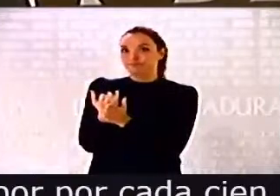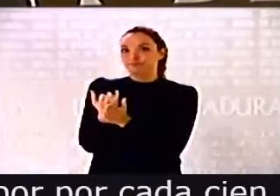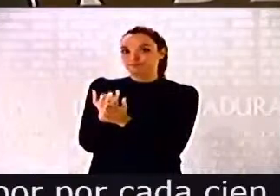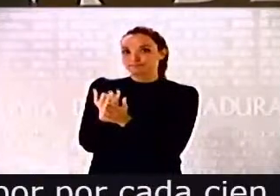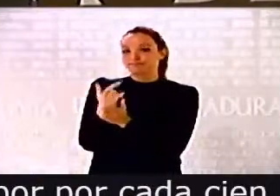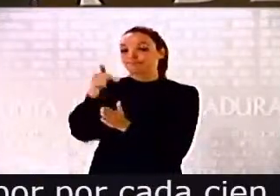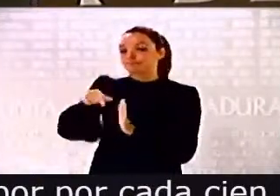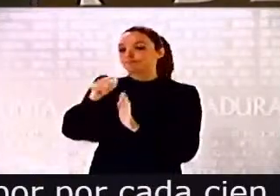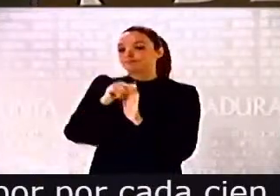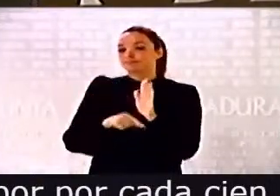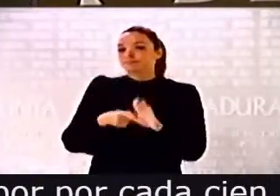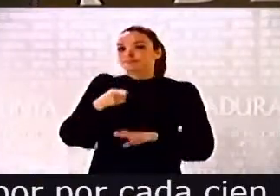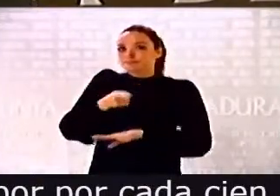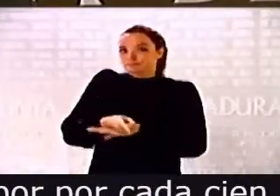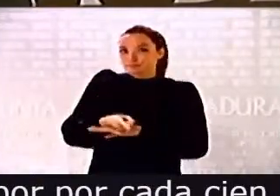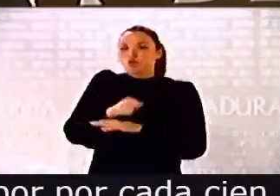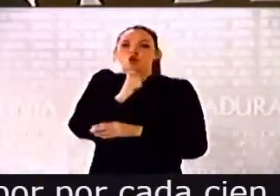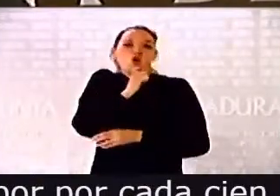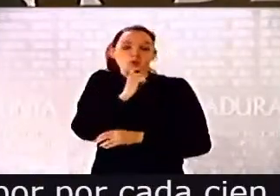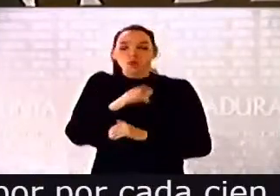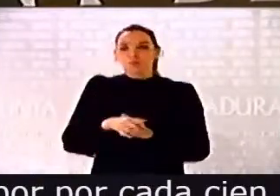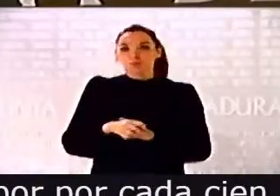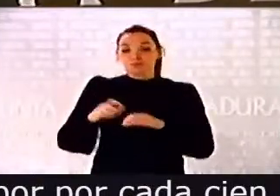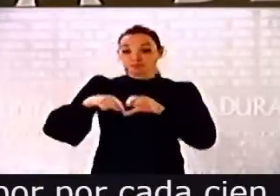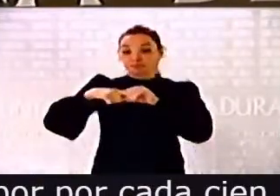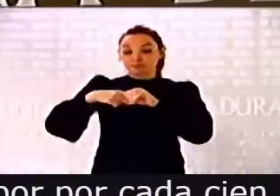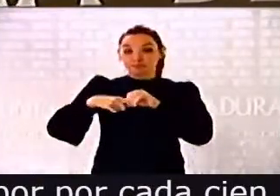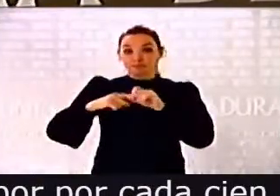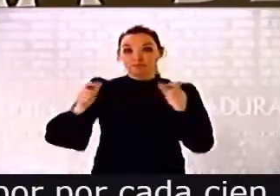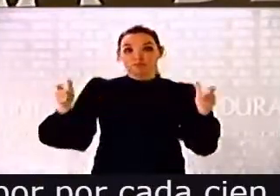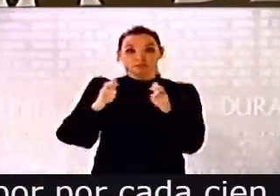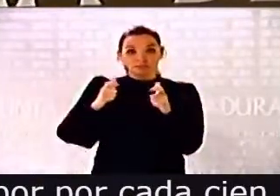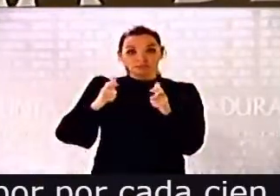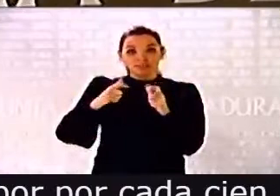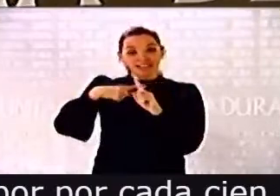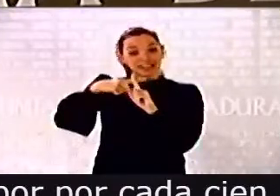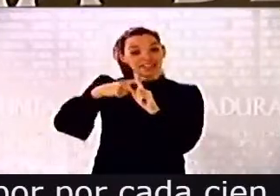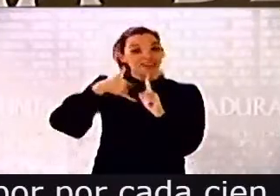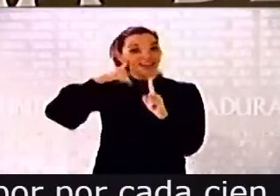adoptaremos medidas de control de aforo en un nivel de riesgo 3.